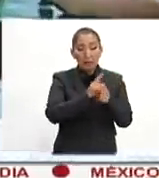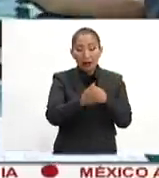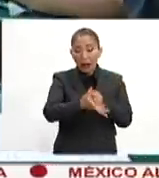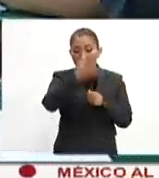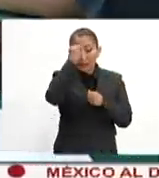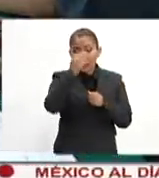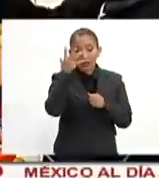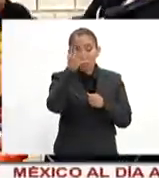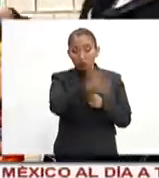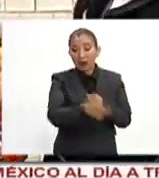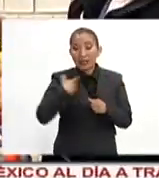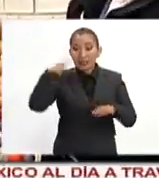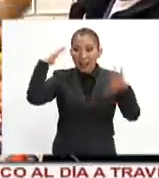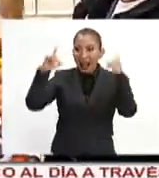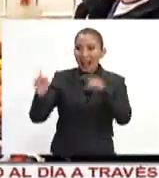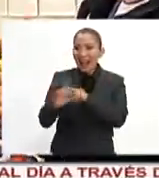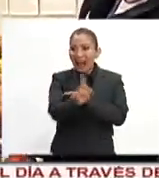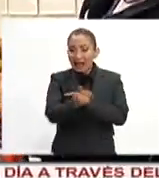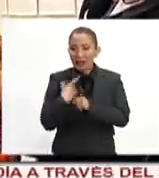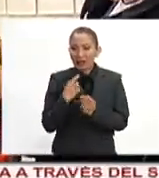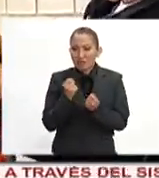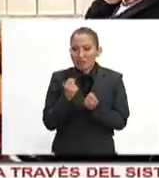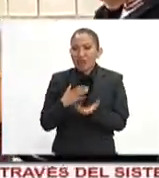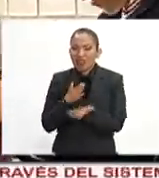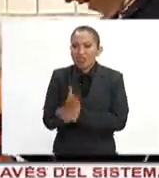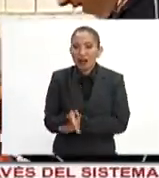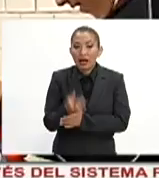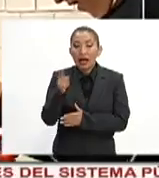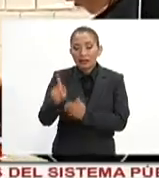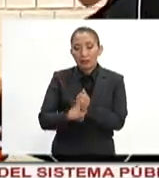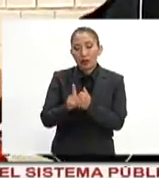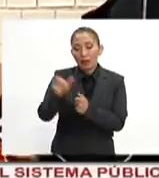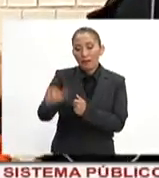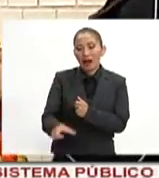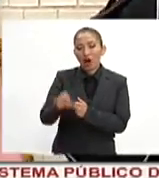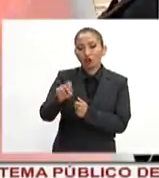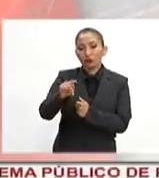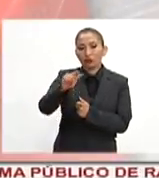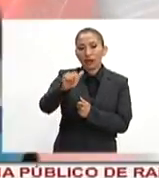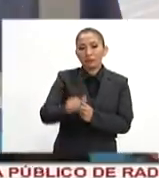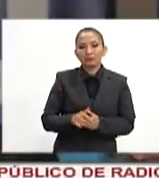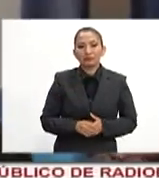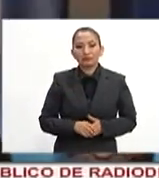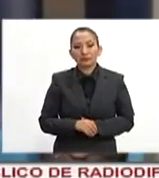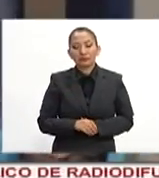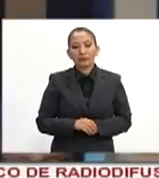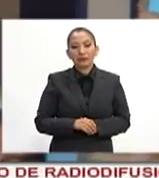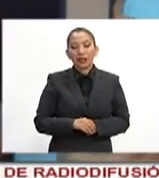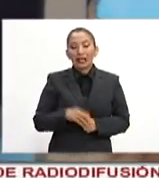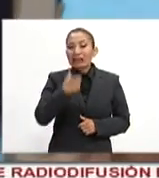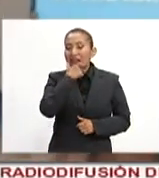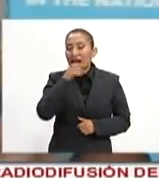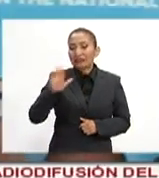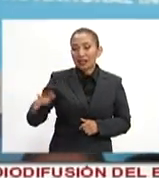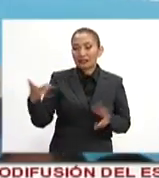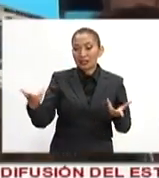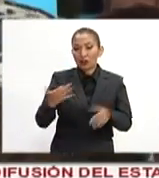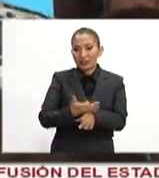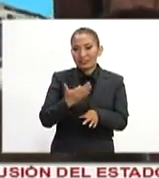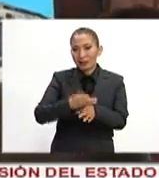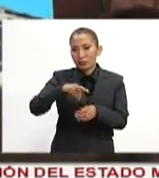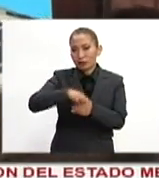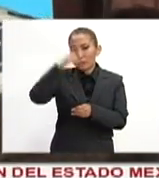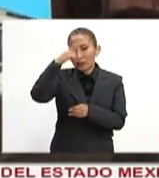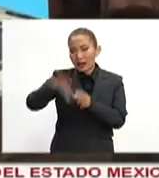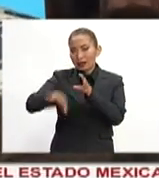aprendizaje y la hiperactividad y la impulsividad lo que va a presentar es problemas de conducta. En Reino Unido se realizan